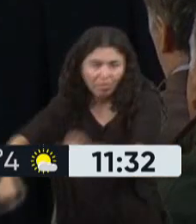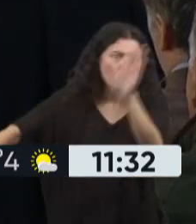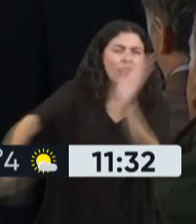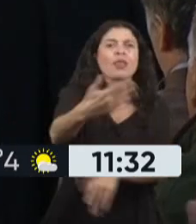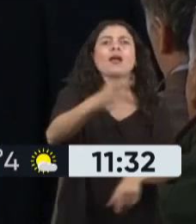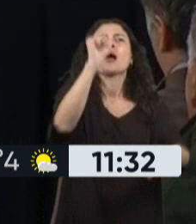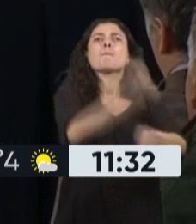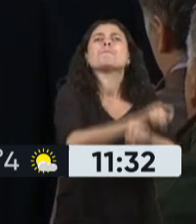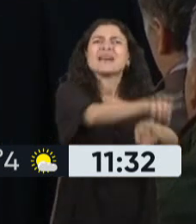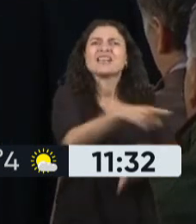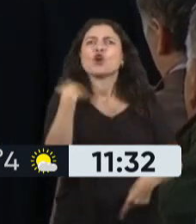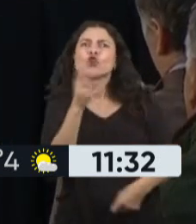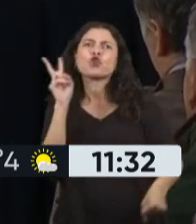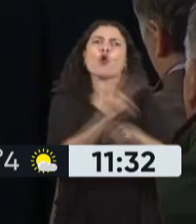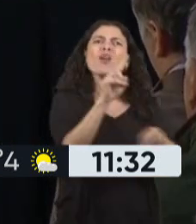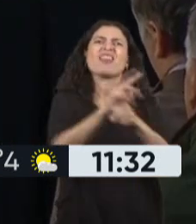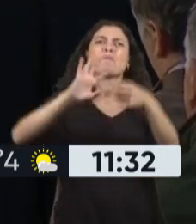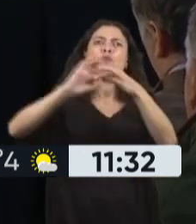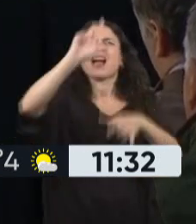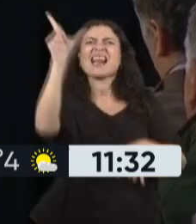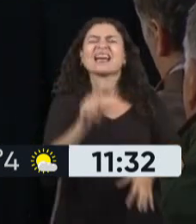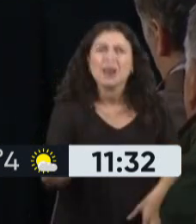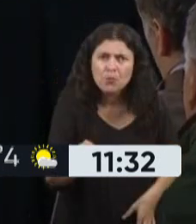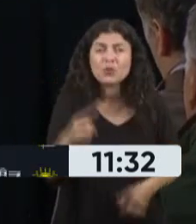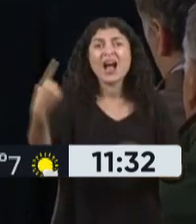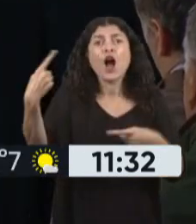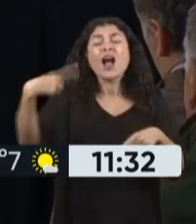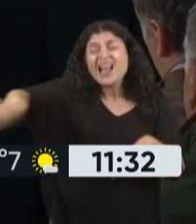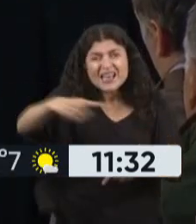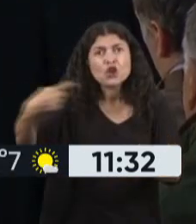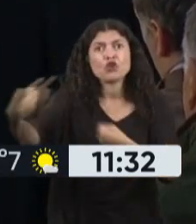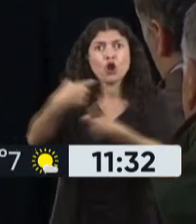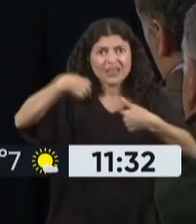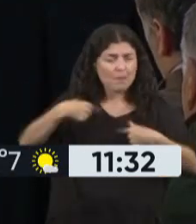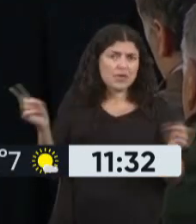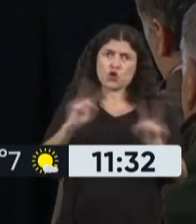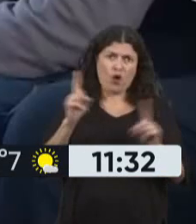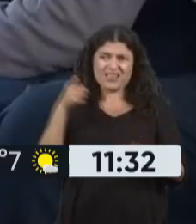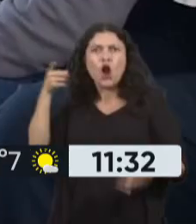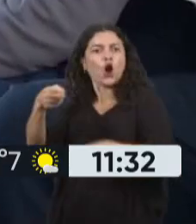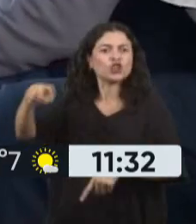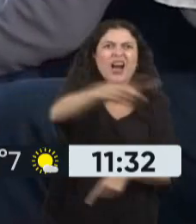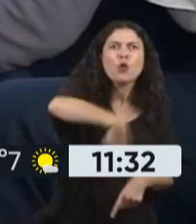República. Porque no es que vienen contra mí, vienen por ustedes. Yo solo estoy en el medio.